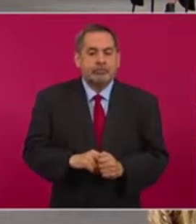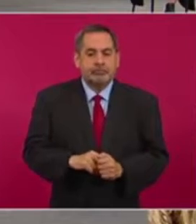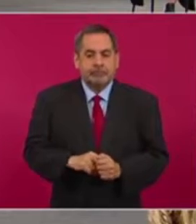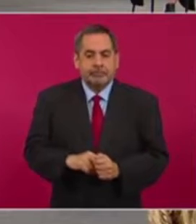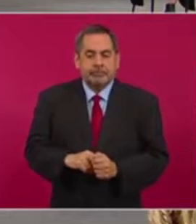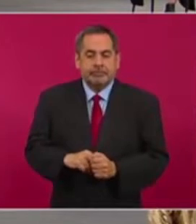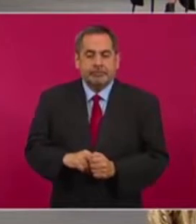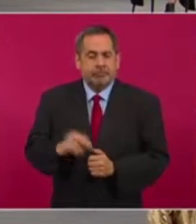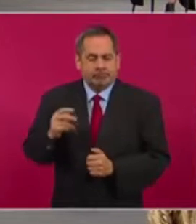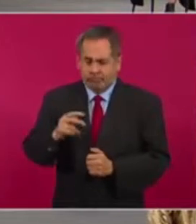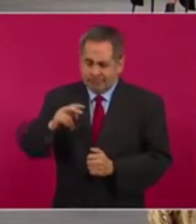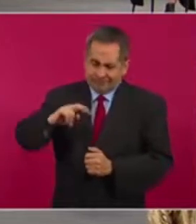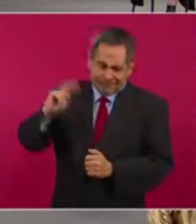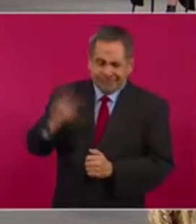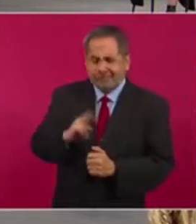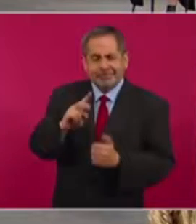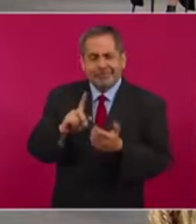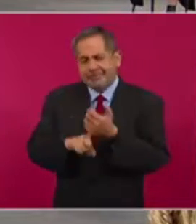la verdad?